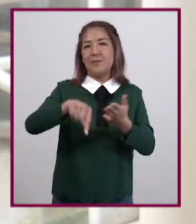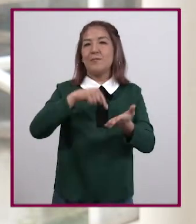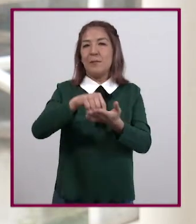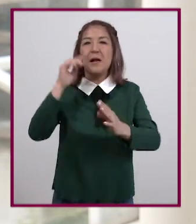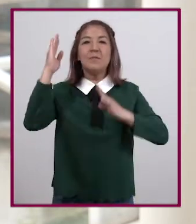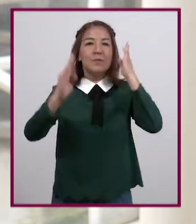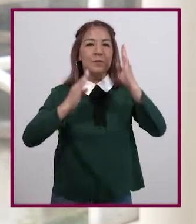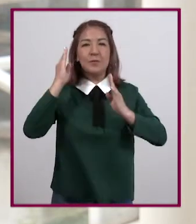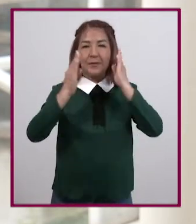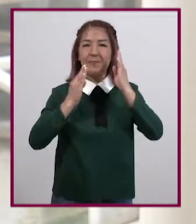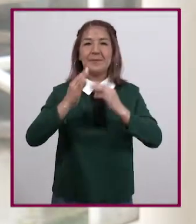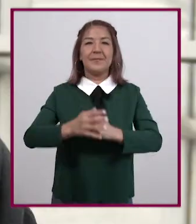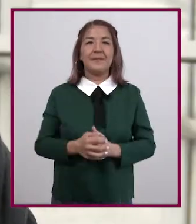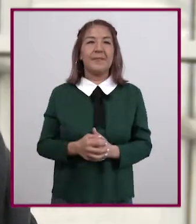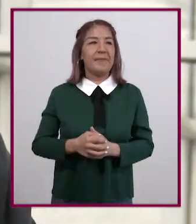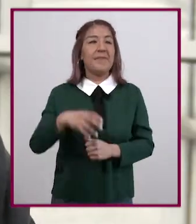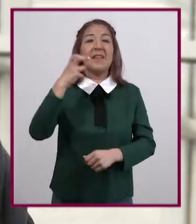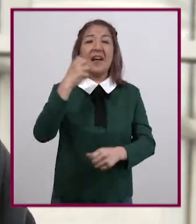del museo.